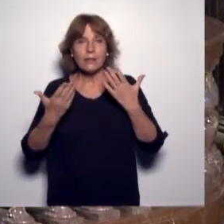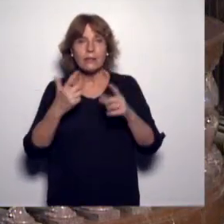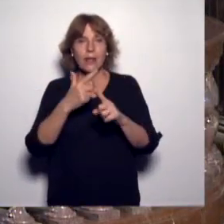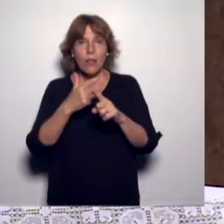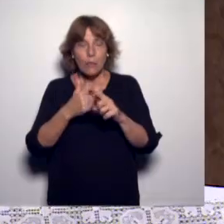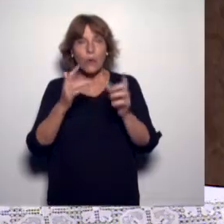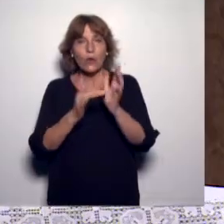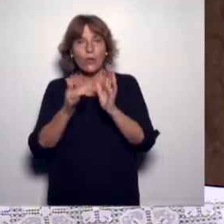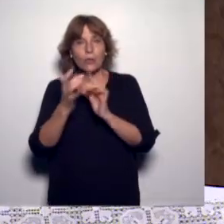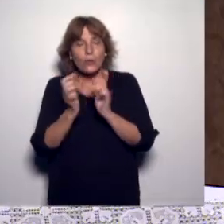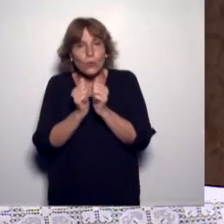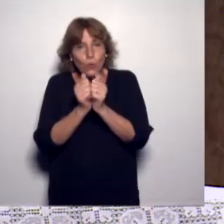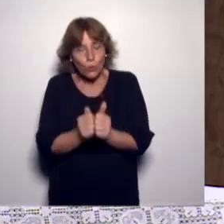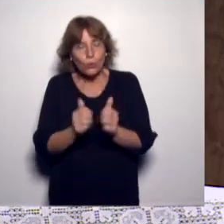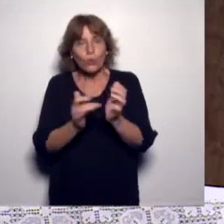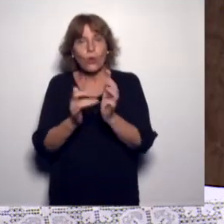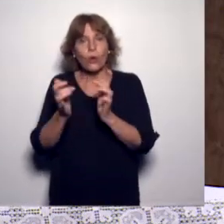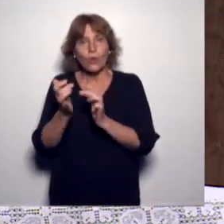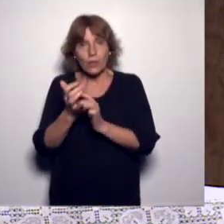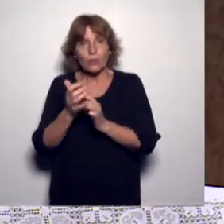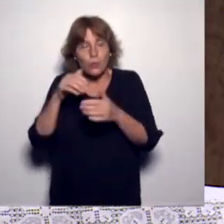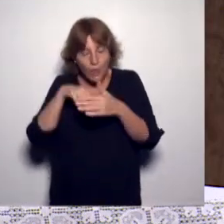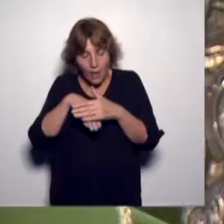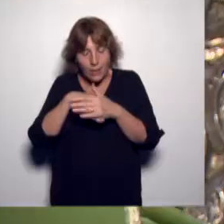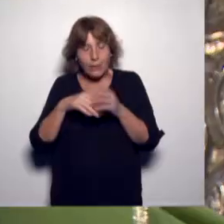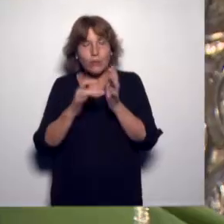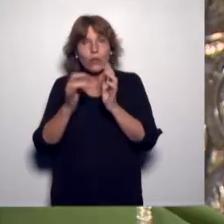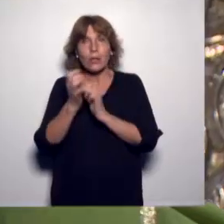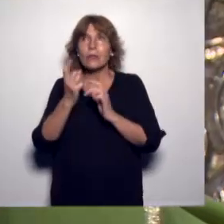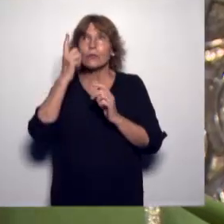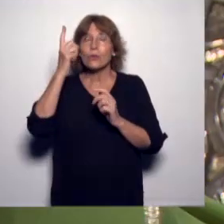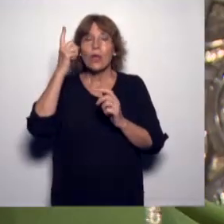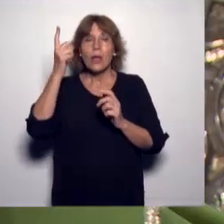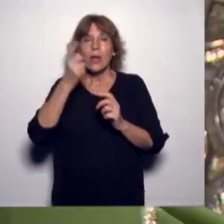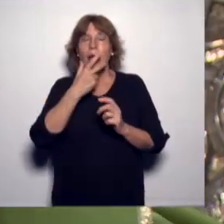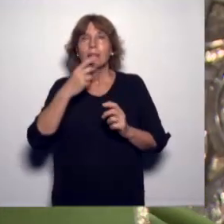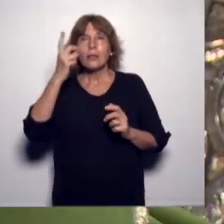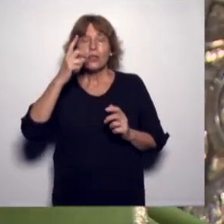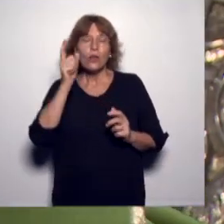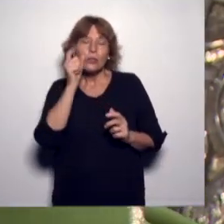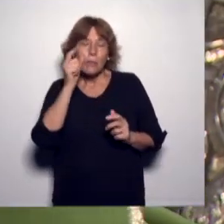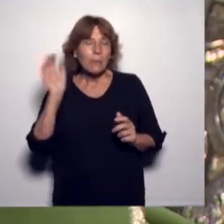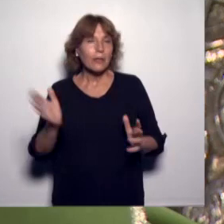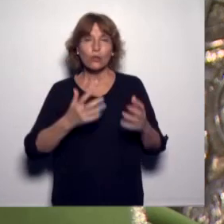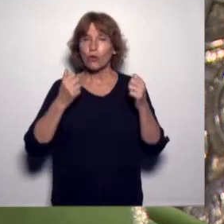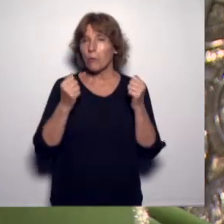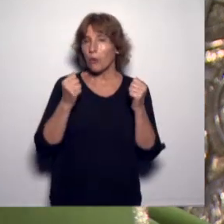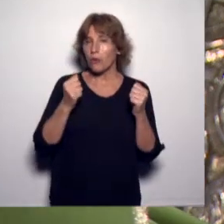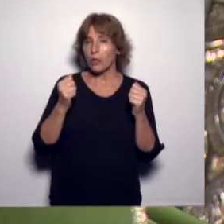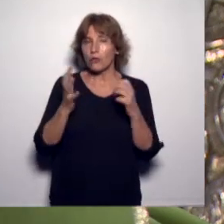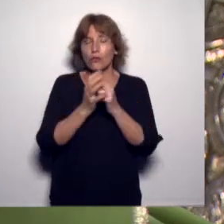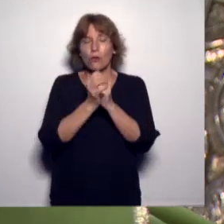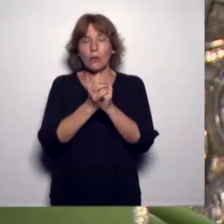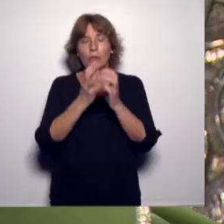Por Cristo, con Él y en Él, a ti, Dios Padre omnipotente, en la unidad del Espíritu Santo,